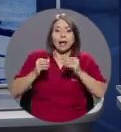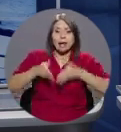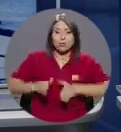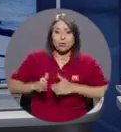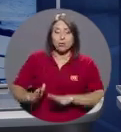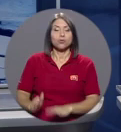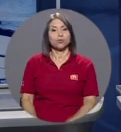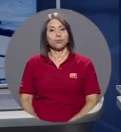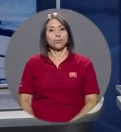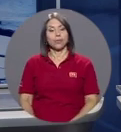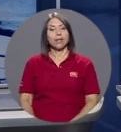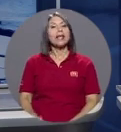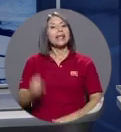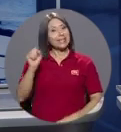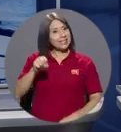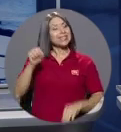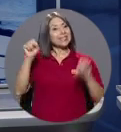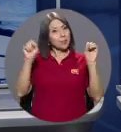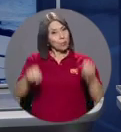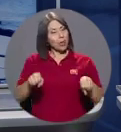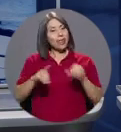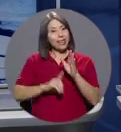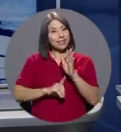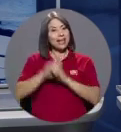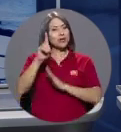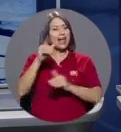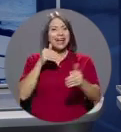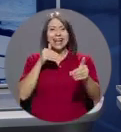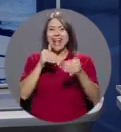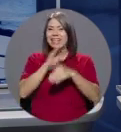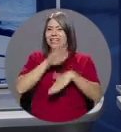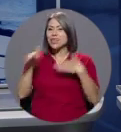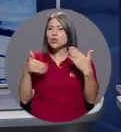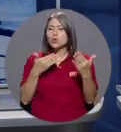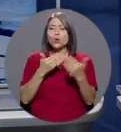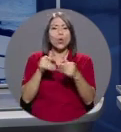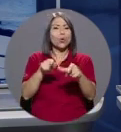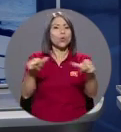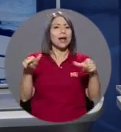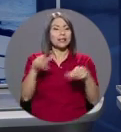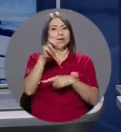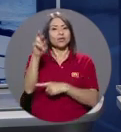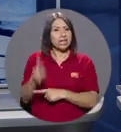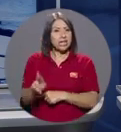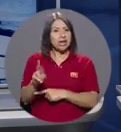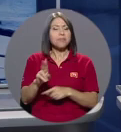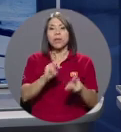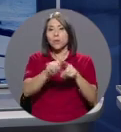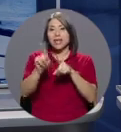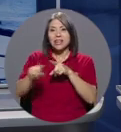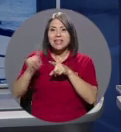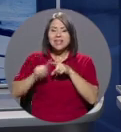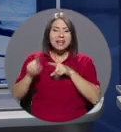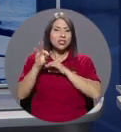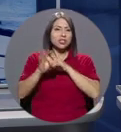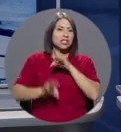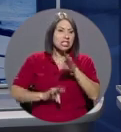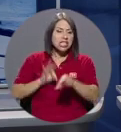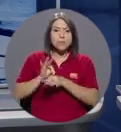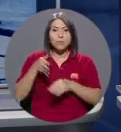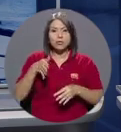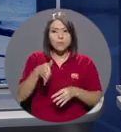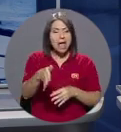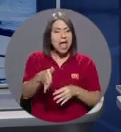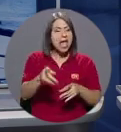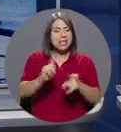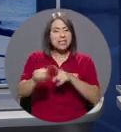comida y educar a sus hijos, etc. Sí se puede desarrollar casi en todas las partes de Costa Rica porque tenemos diversas especies.